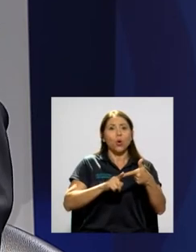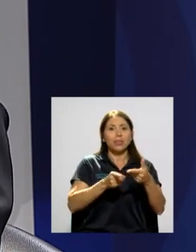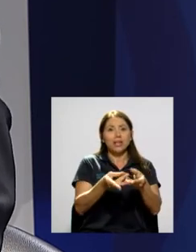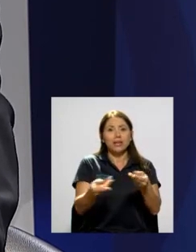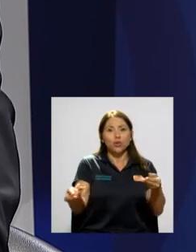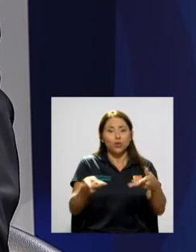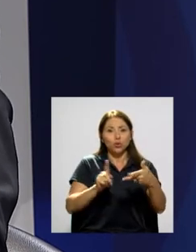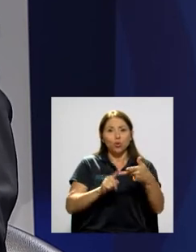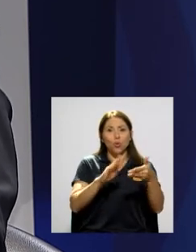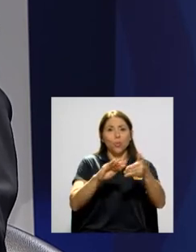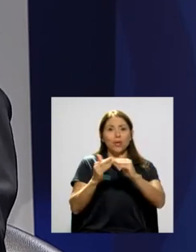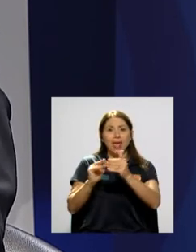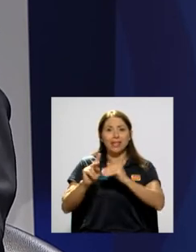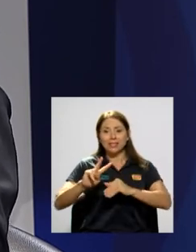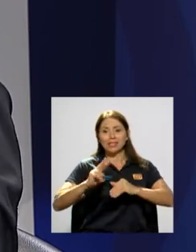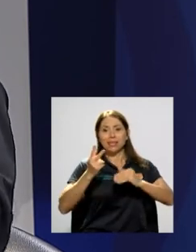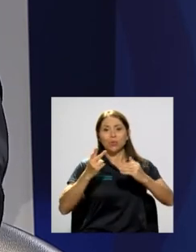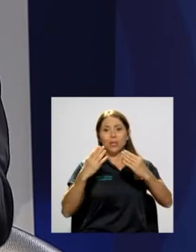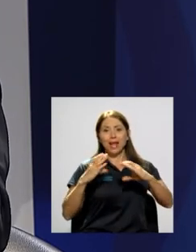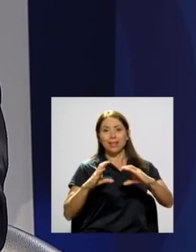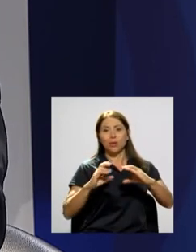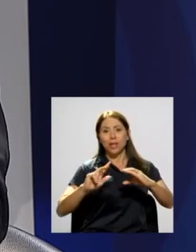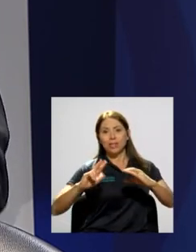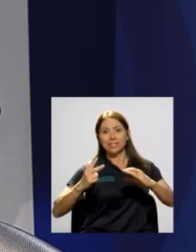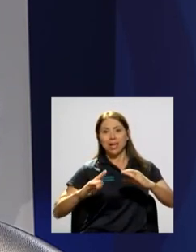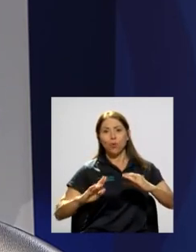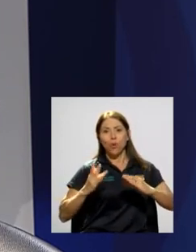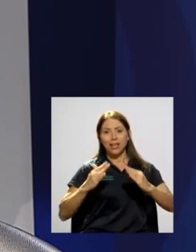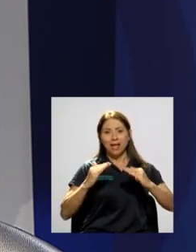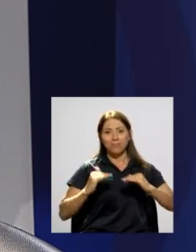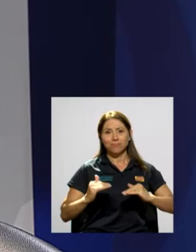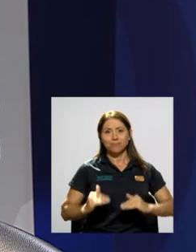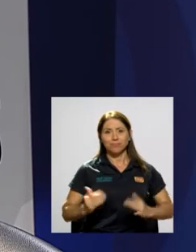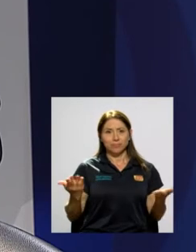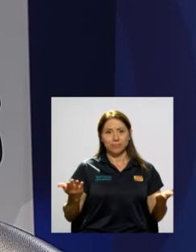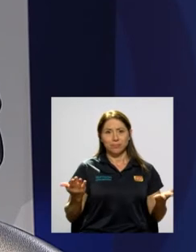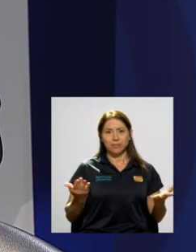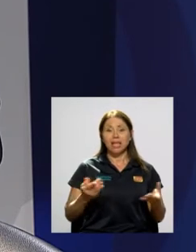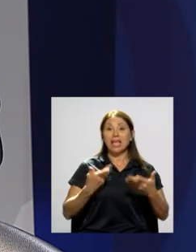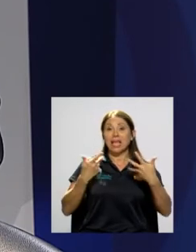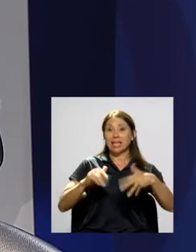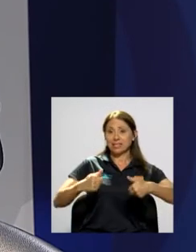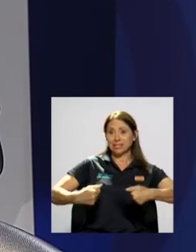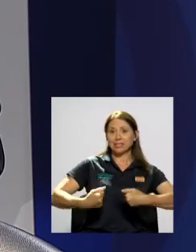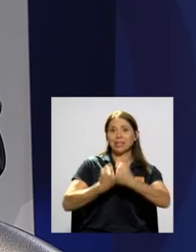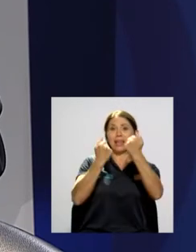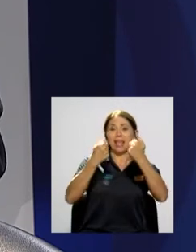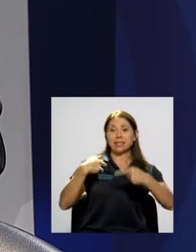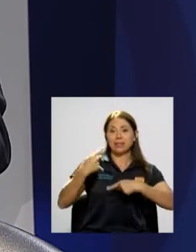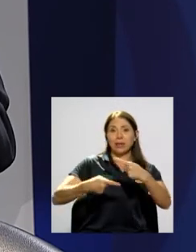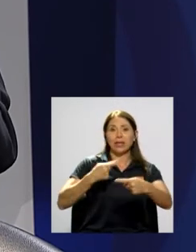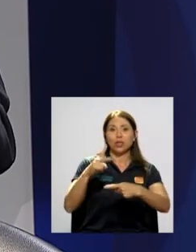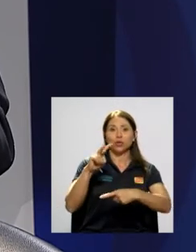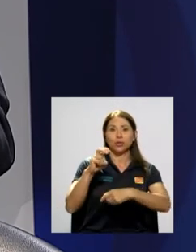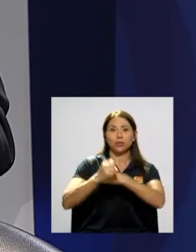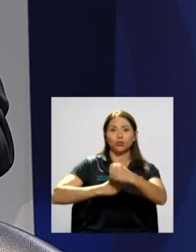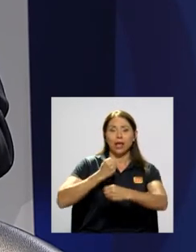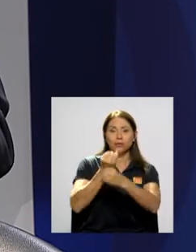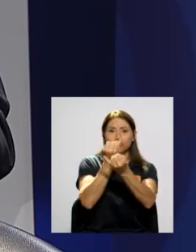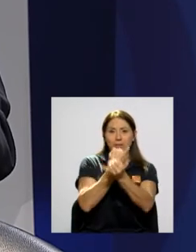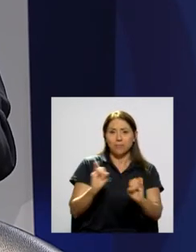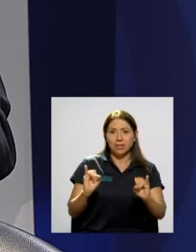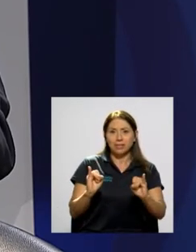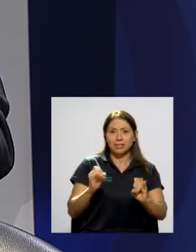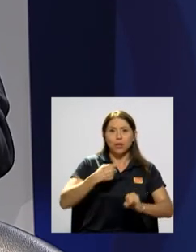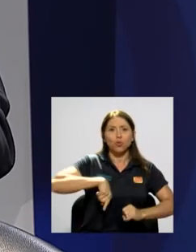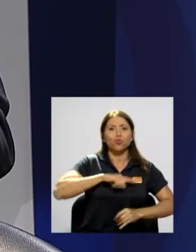cuarta categoría. Sí. Ahora, otra. Y el gran desafío, ¿verdad?, frente a estas tareas del Bicentenario, uh-huh, es que cómo vamos a seguir nosotros